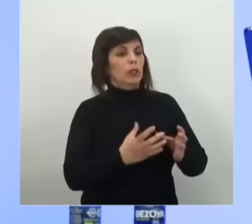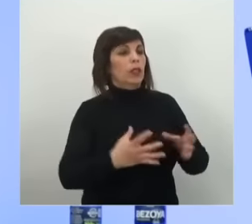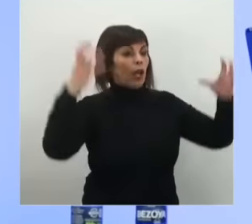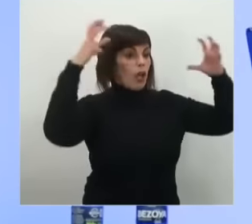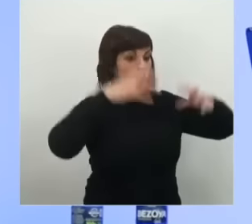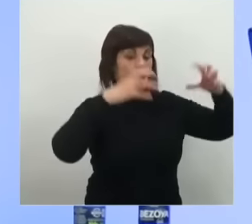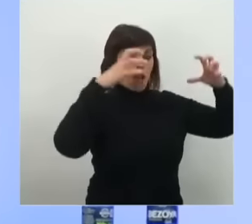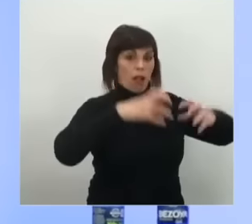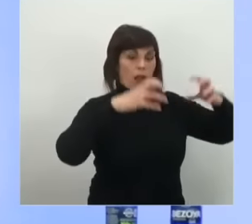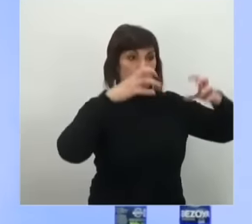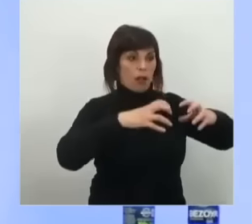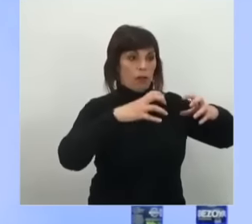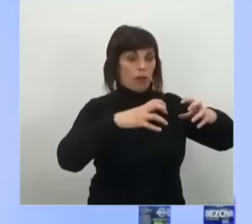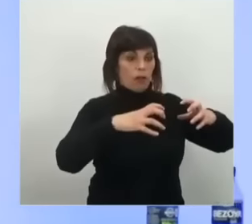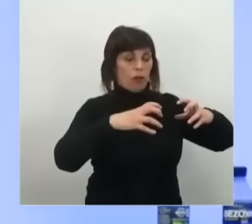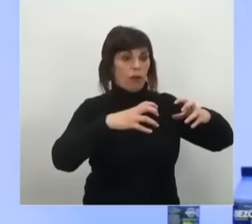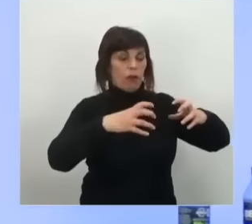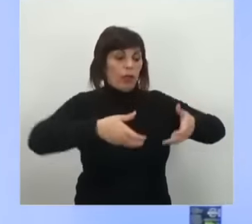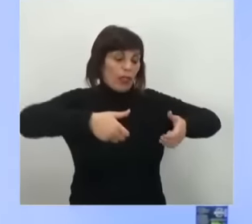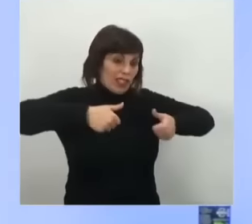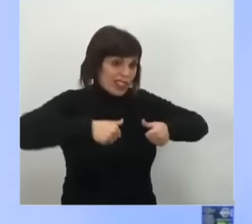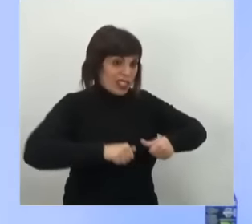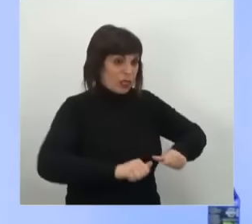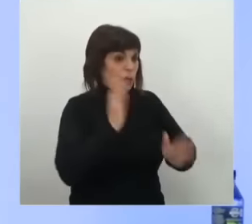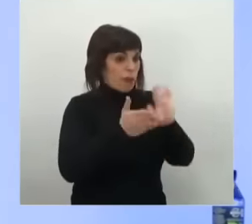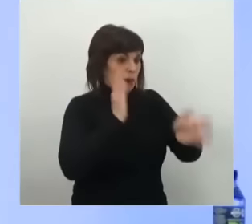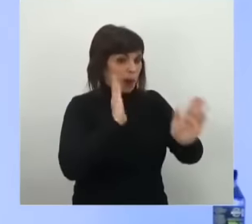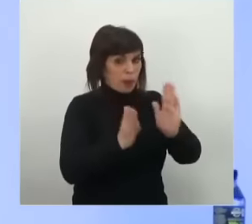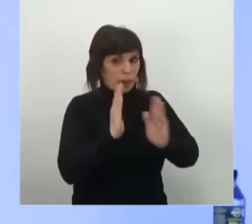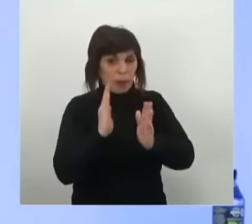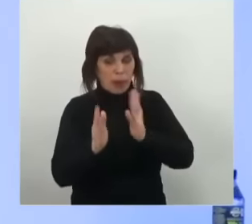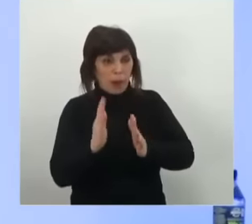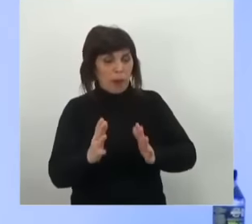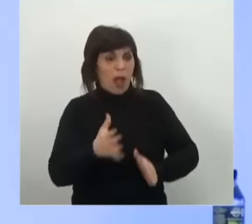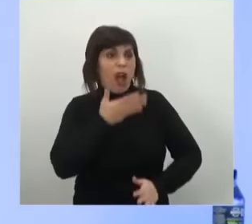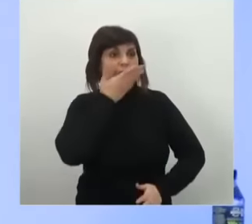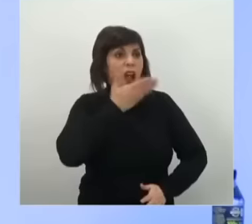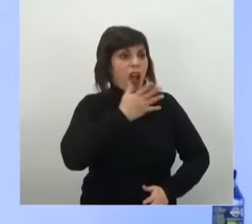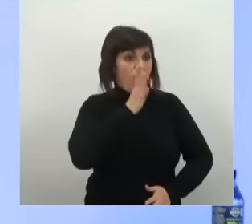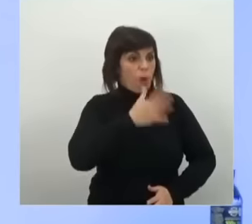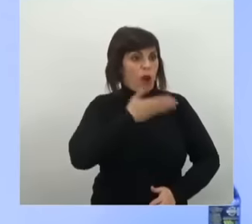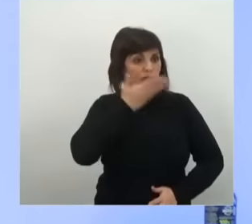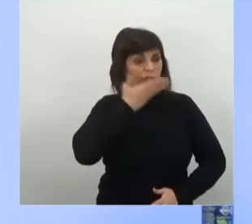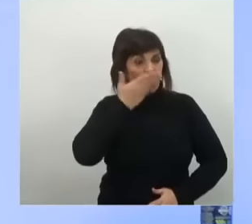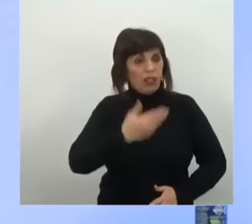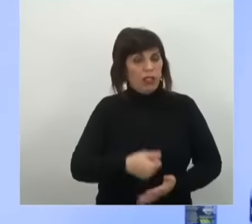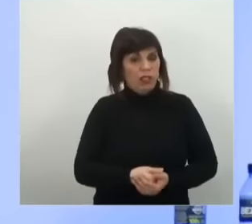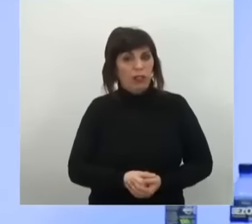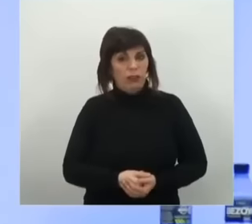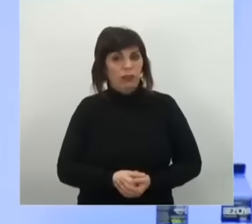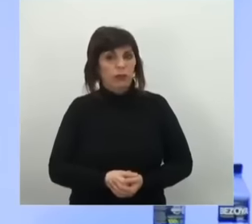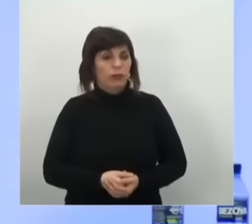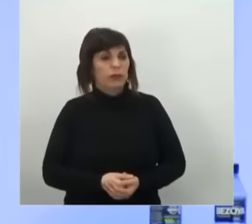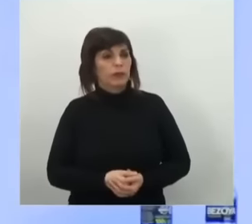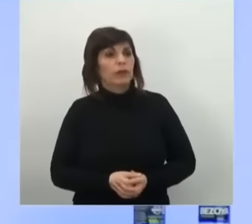intentar darme masaje con agua caliente dentro de aquella bañera y cuando me meten ahí adentro de aquella bañera